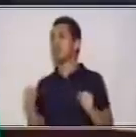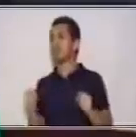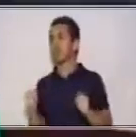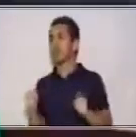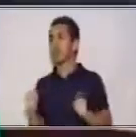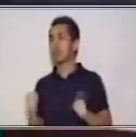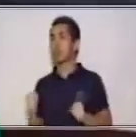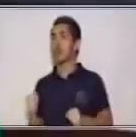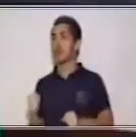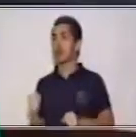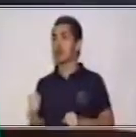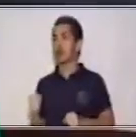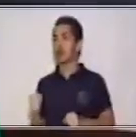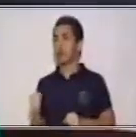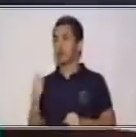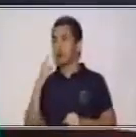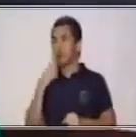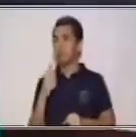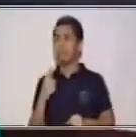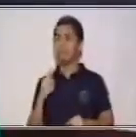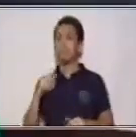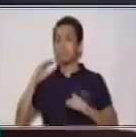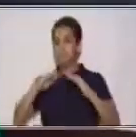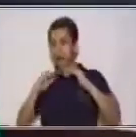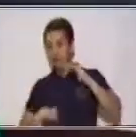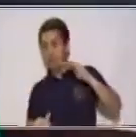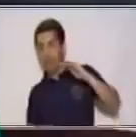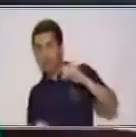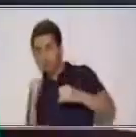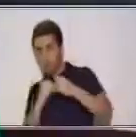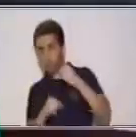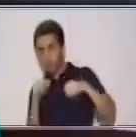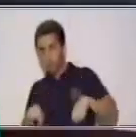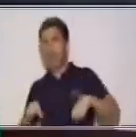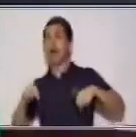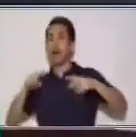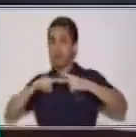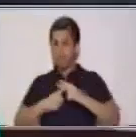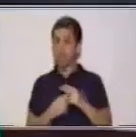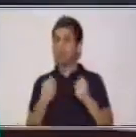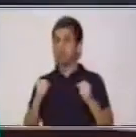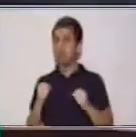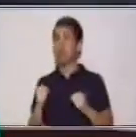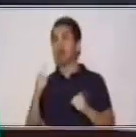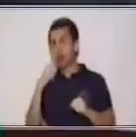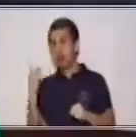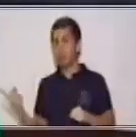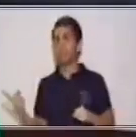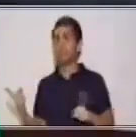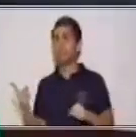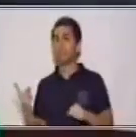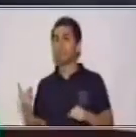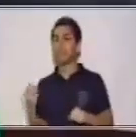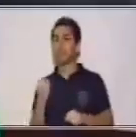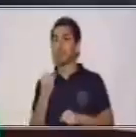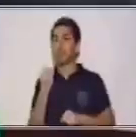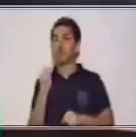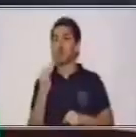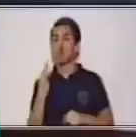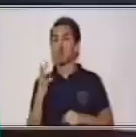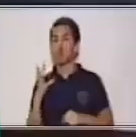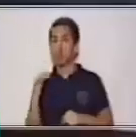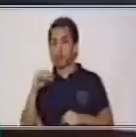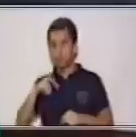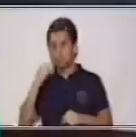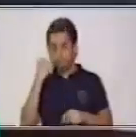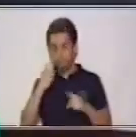la parte que se encuentra más baja. Entonces vamos a iniciar realizando esta